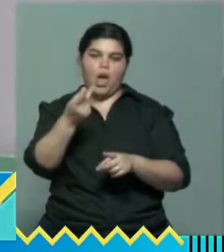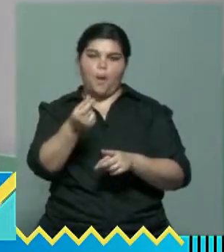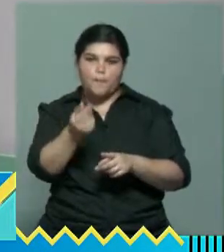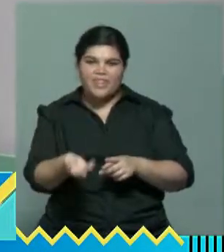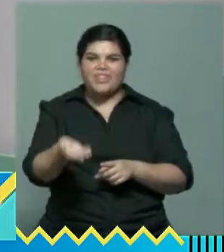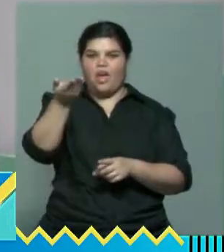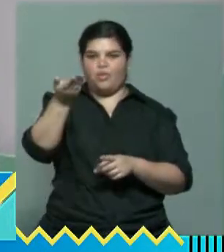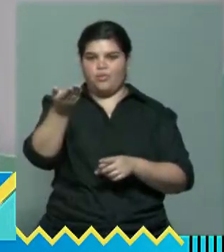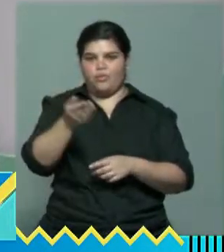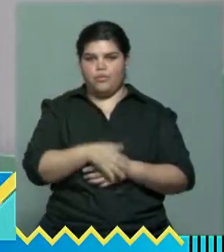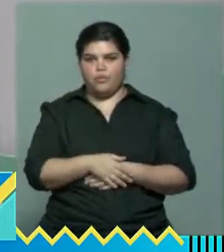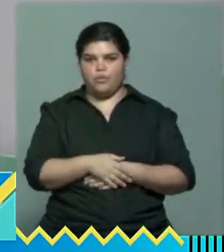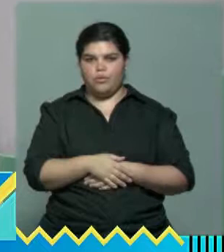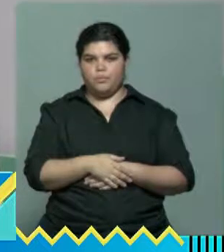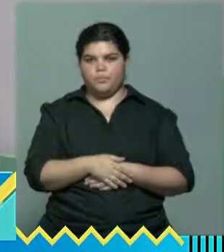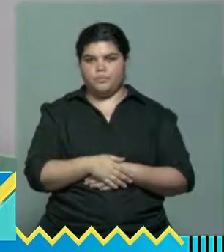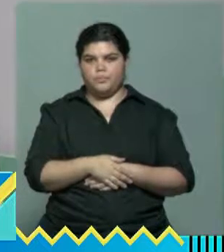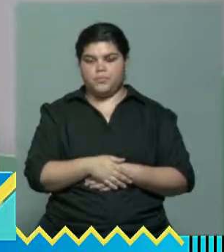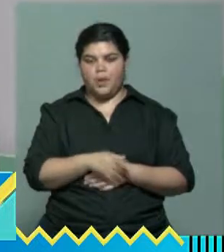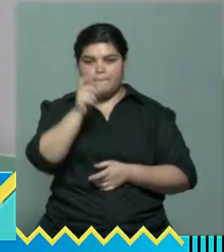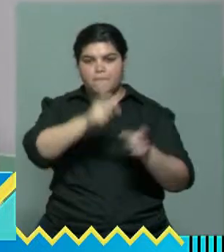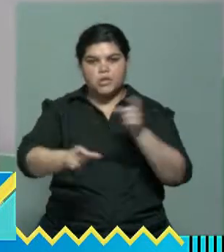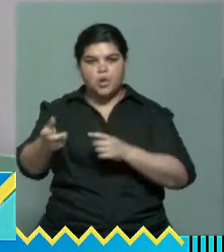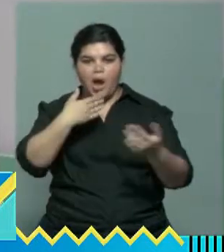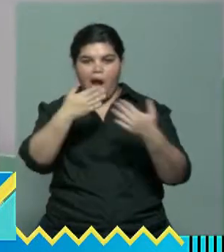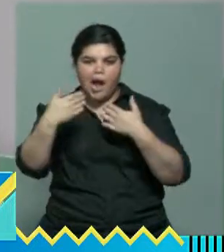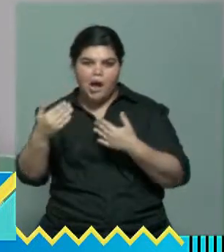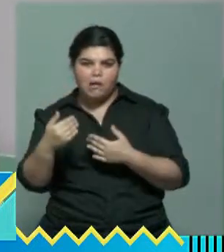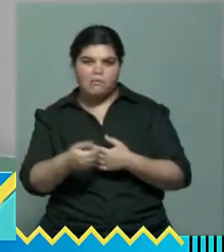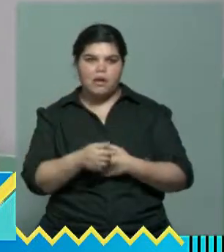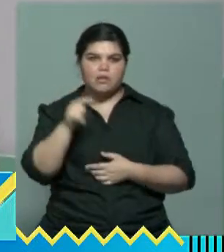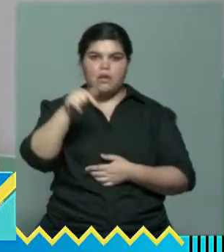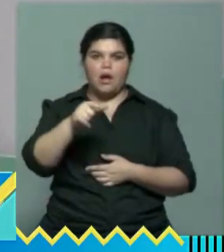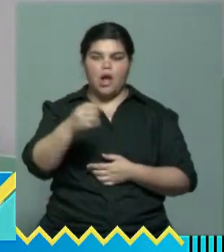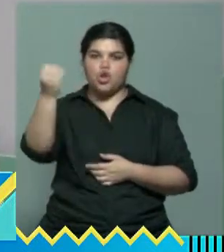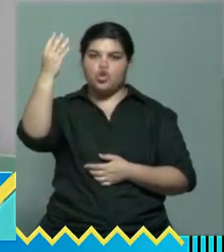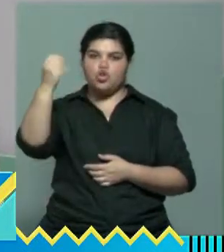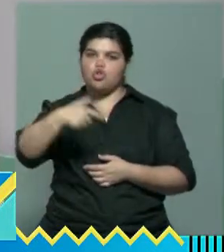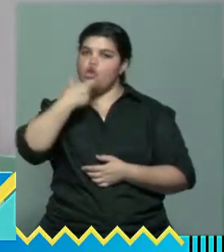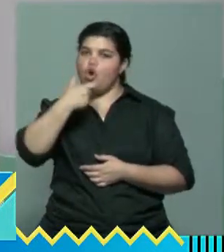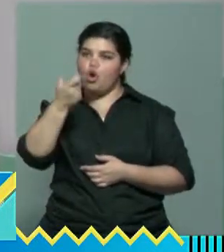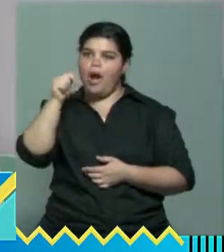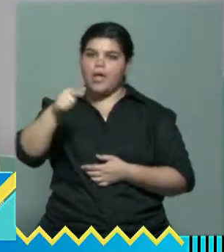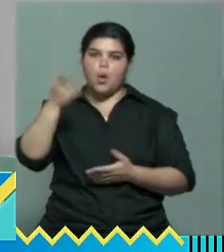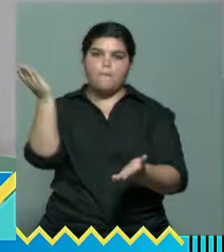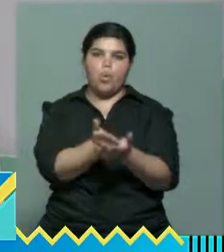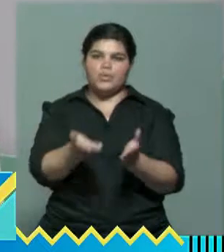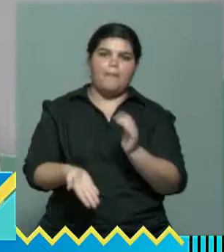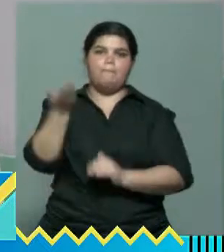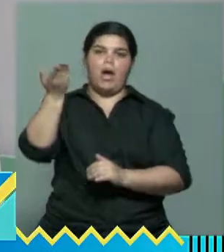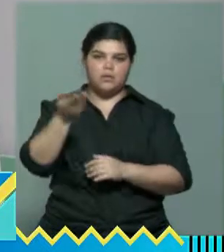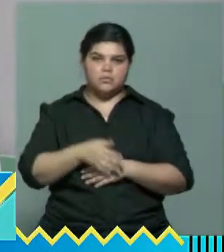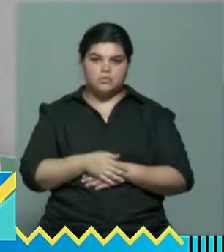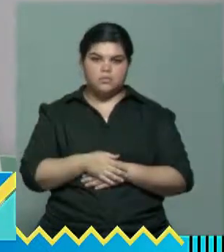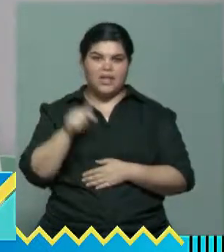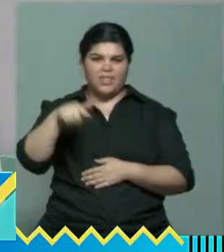que muchos piden, o sea, uno habla con la gente y demás, dice, no, acá hay que, por cruzar un semáforo en rojo, hay que elevar un poco la multa y demás. No se aumenta el